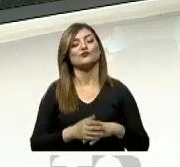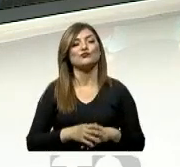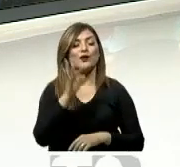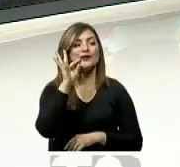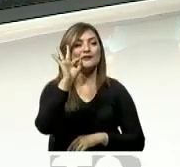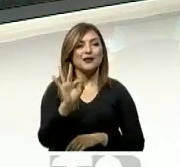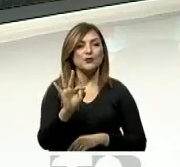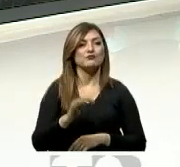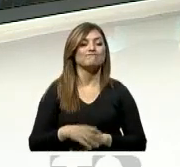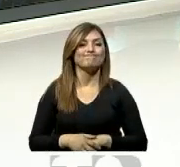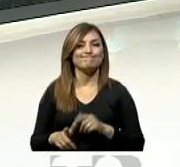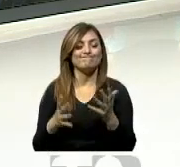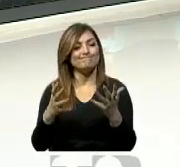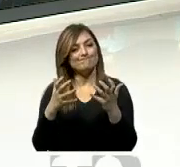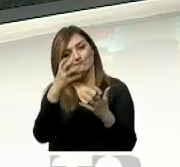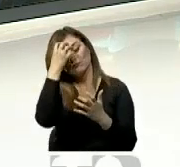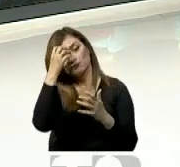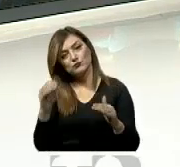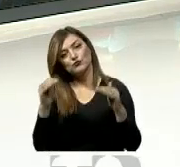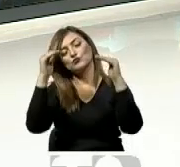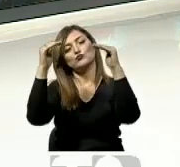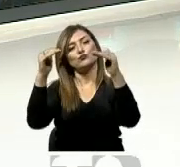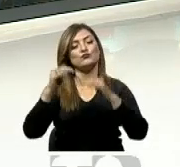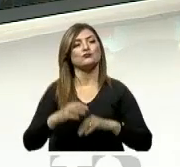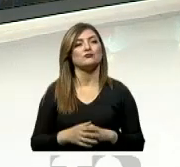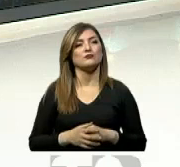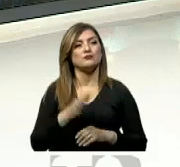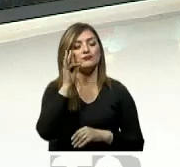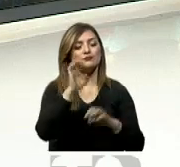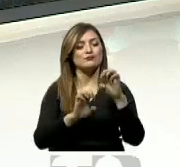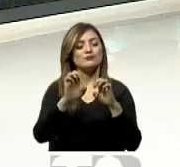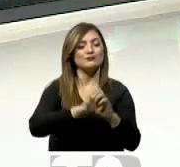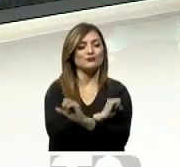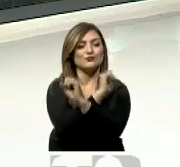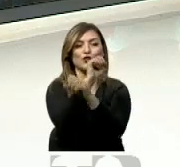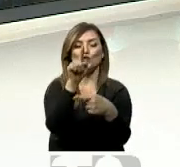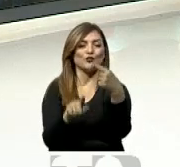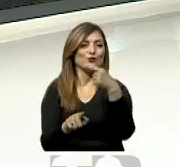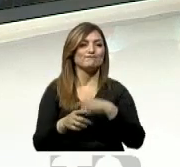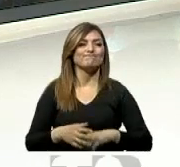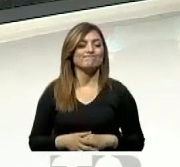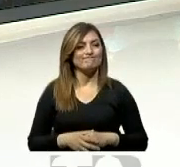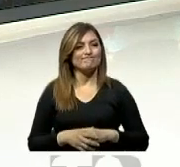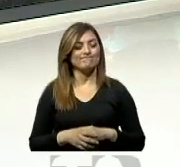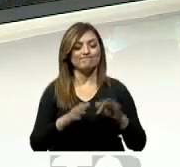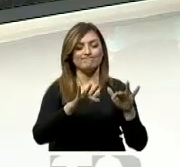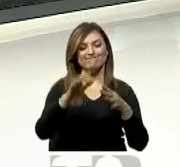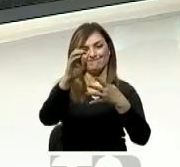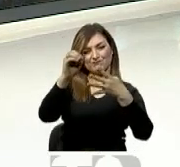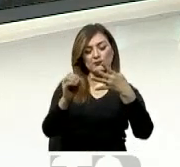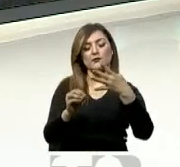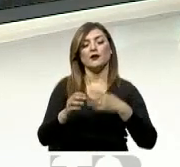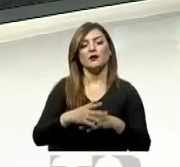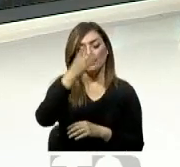prueba Transformar. Los aspirantes a la educación superior que debían rendir la evaluación en la mañana no pudieron hacerlo. La Secretaría de Educación